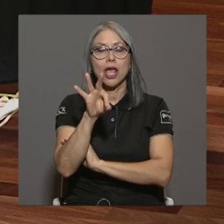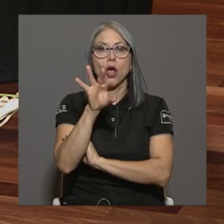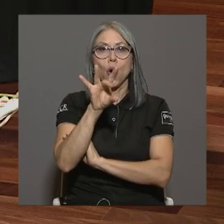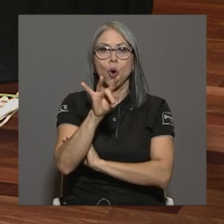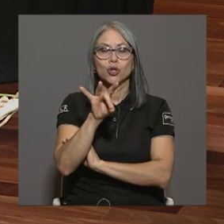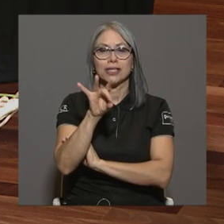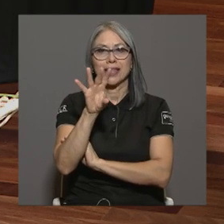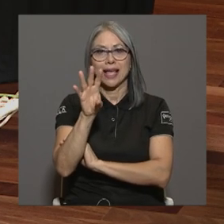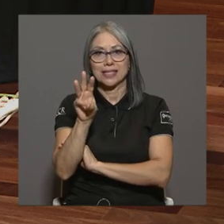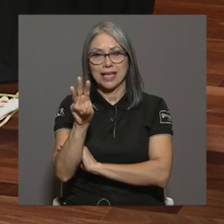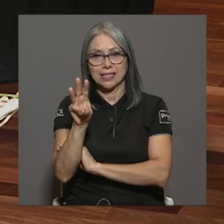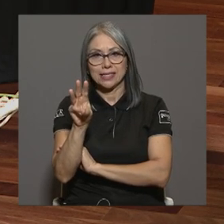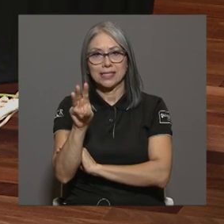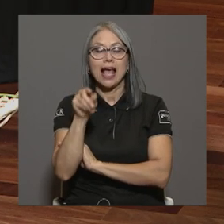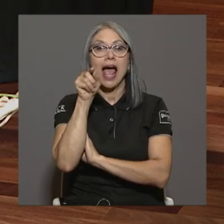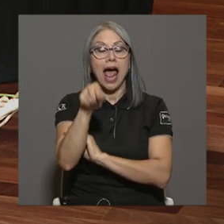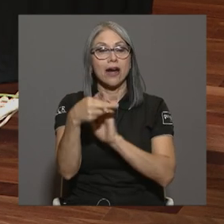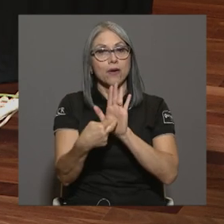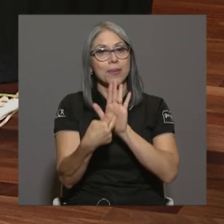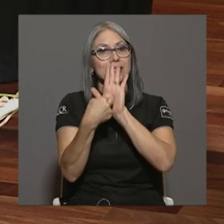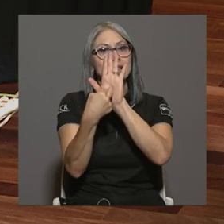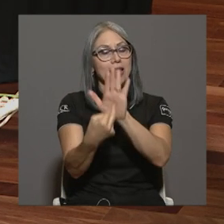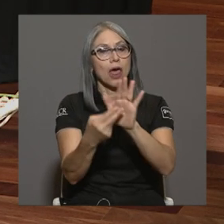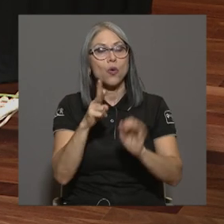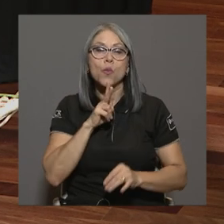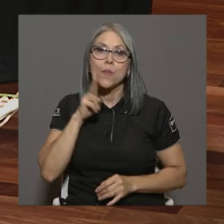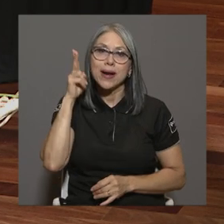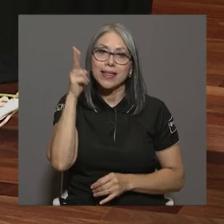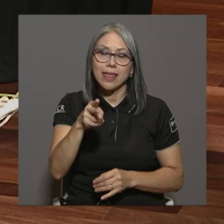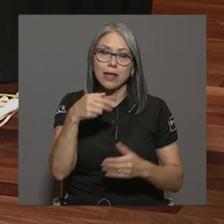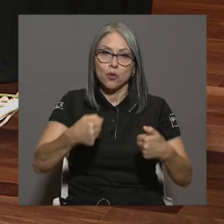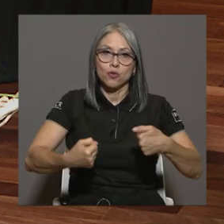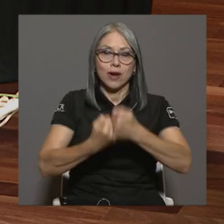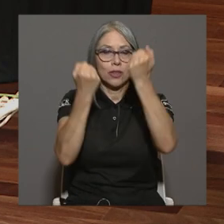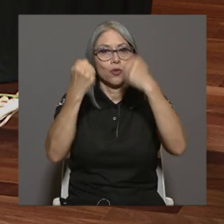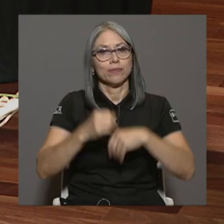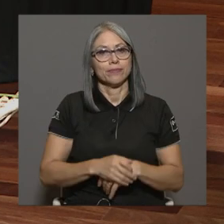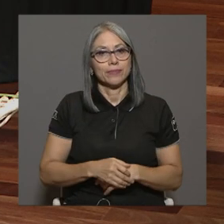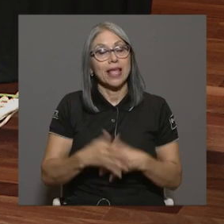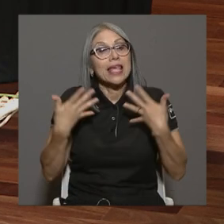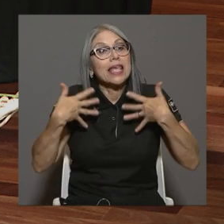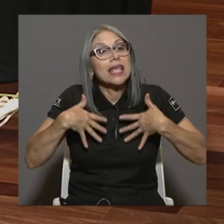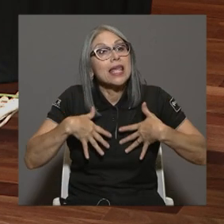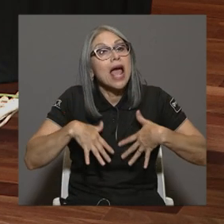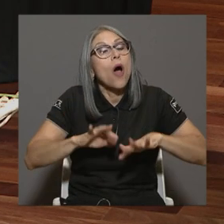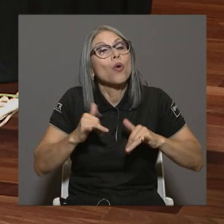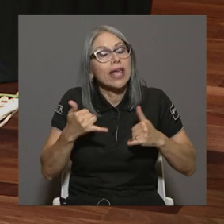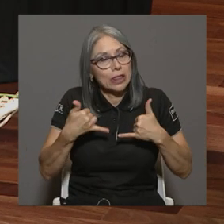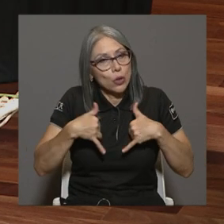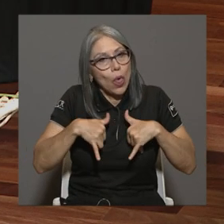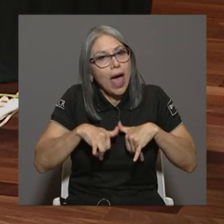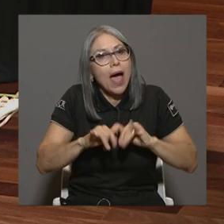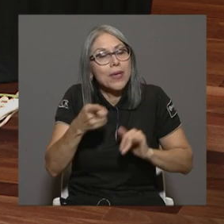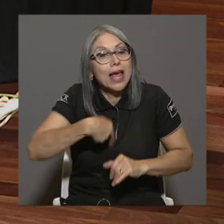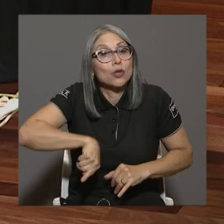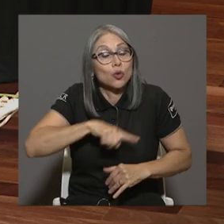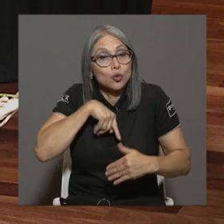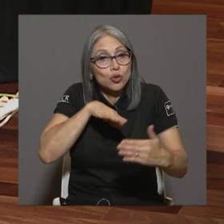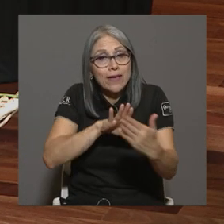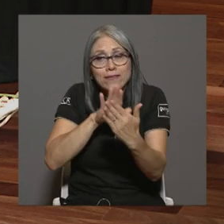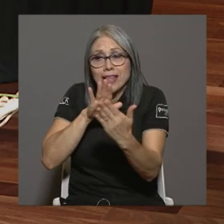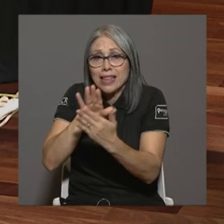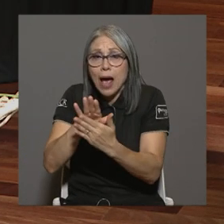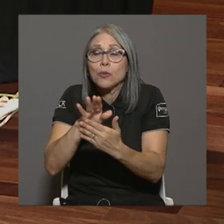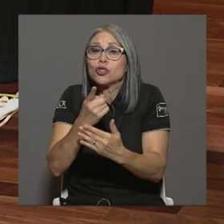99-86, ha representado un verdadero reto. Y aunque aún nos enfrentamos a una tarea considerable